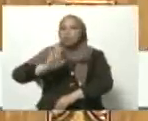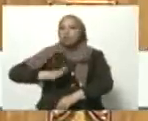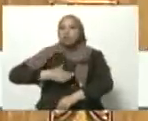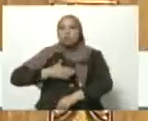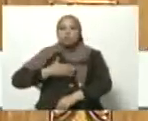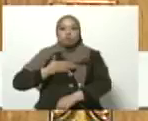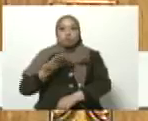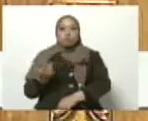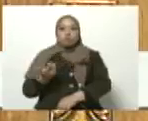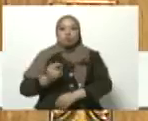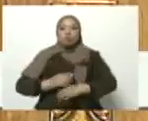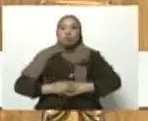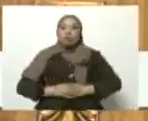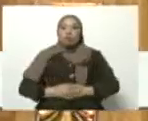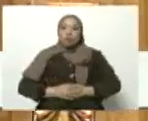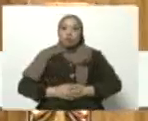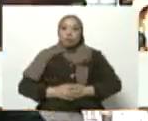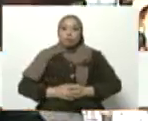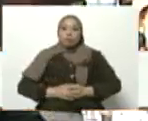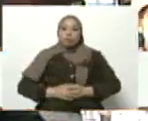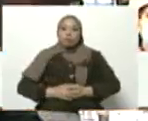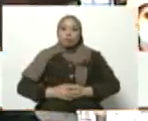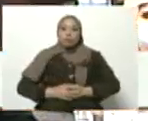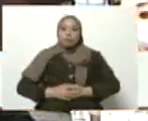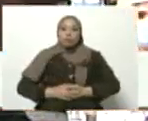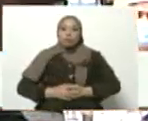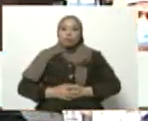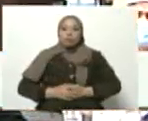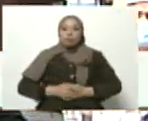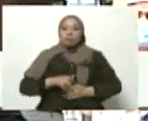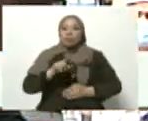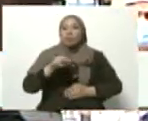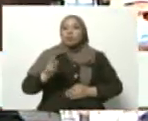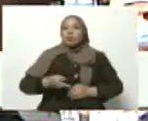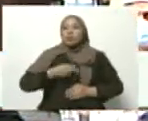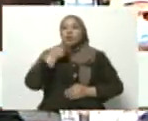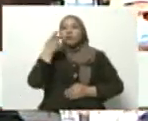Todas las demás se le dieron. Esa política